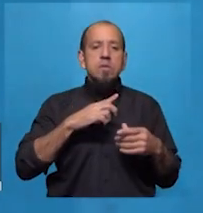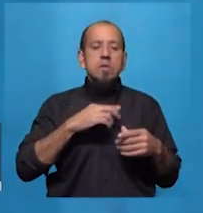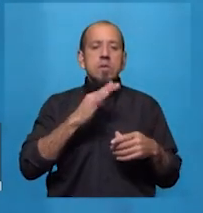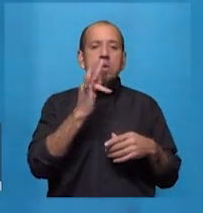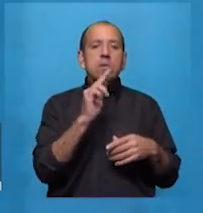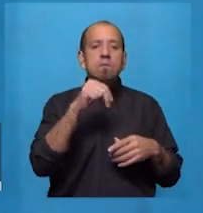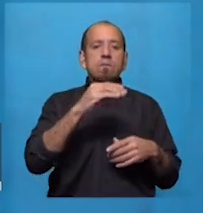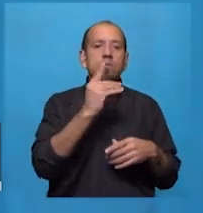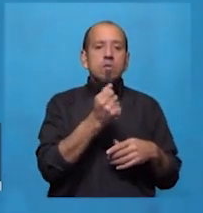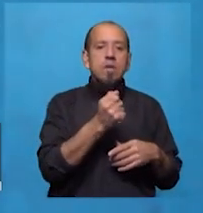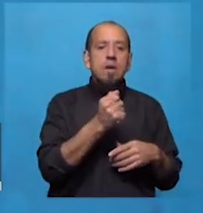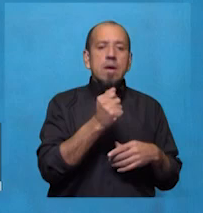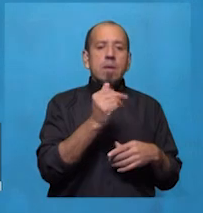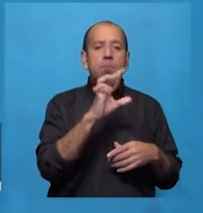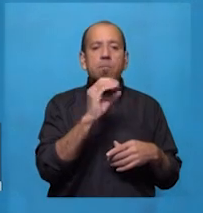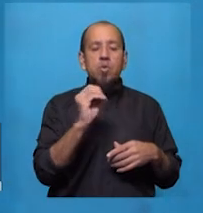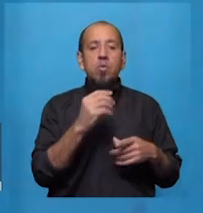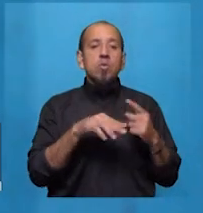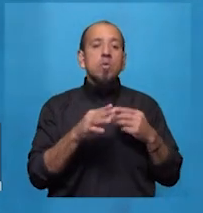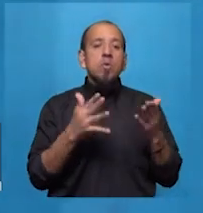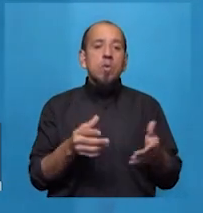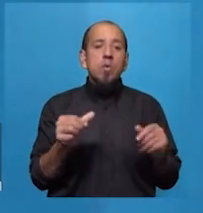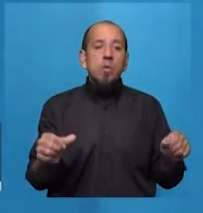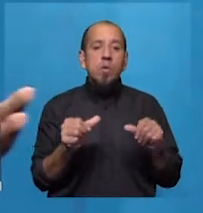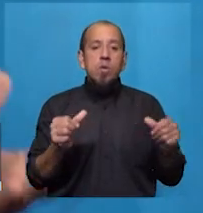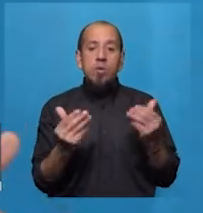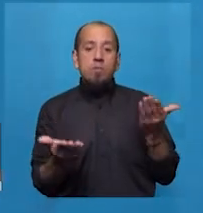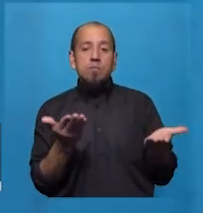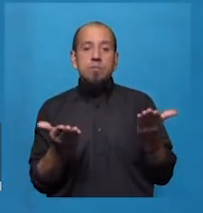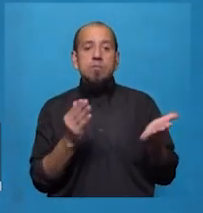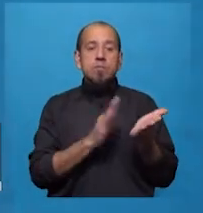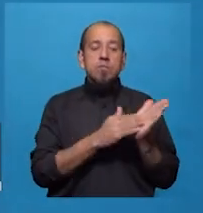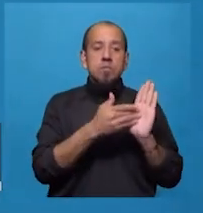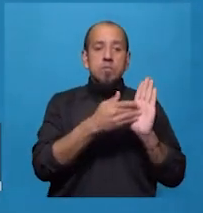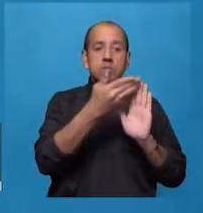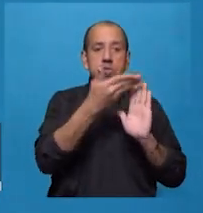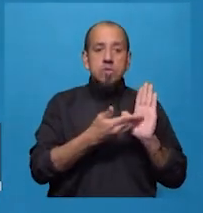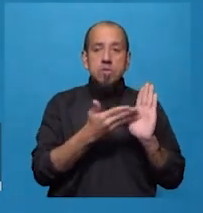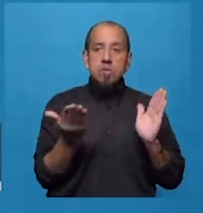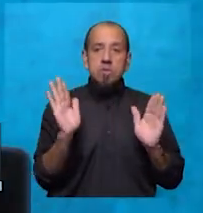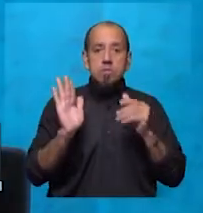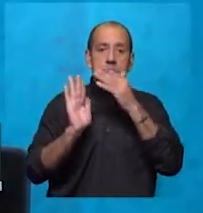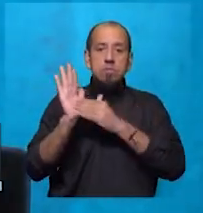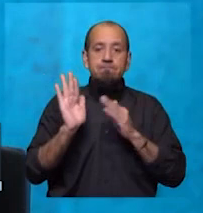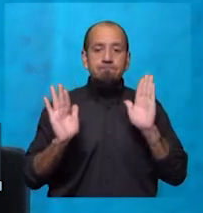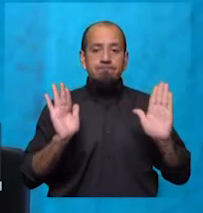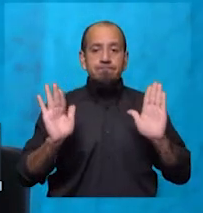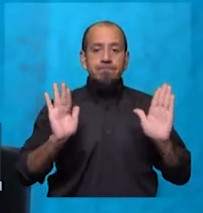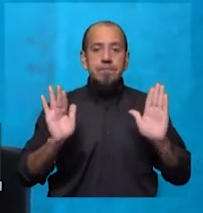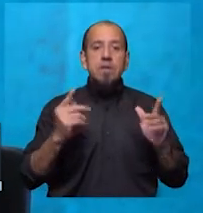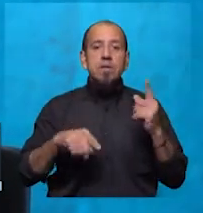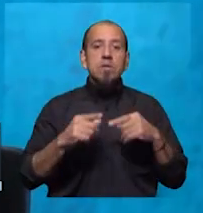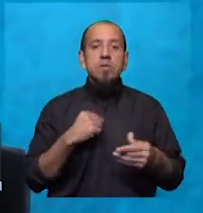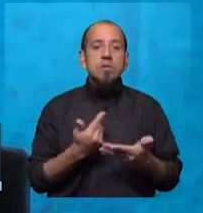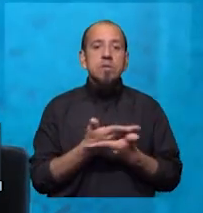organización vinculada a un partido político que le hacía espejo a los datos que divulgaba el observatorio ahí tomaba datos que se